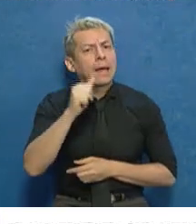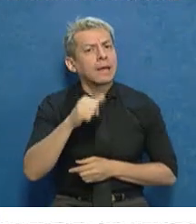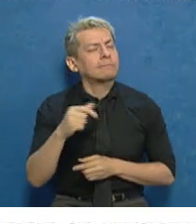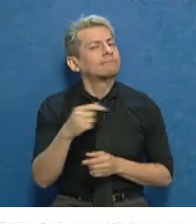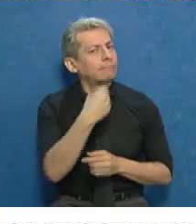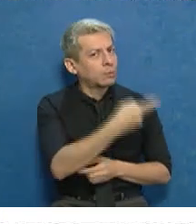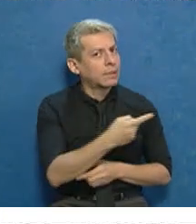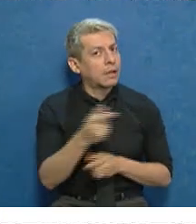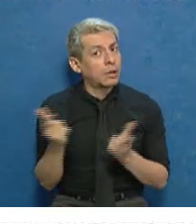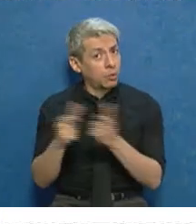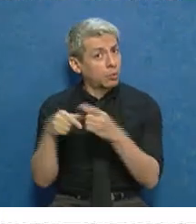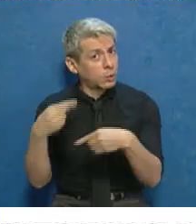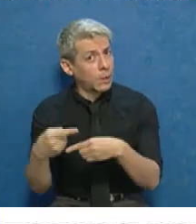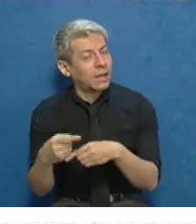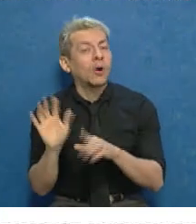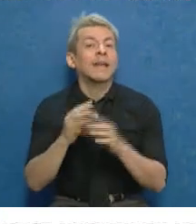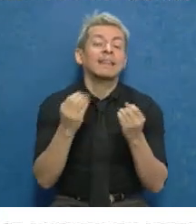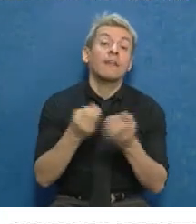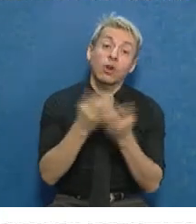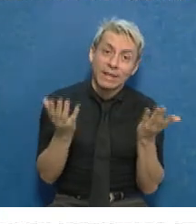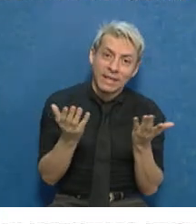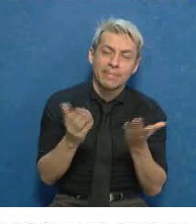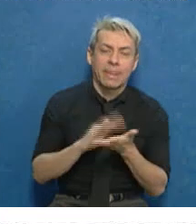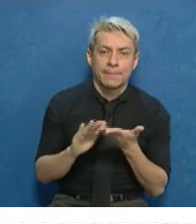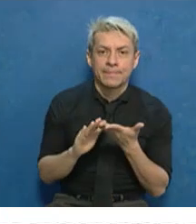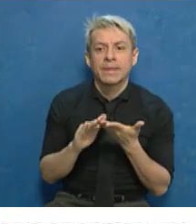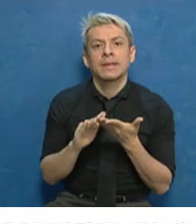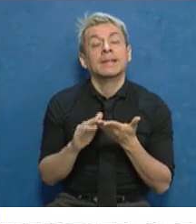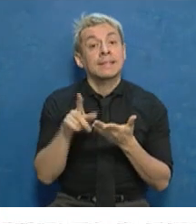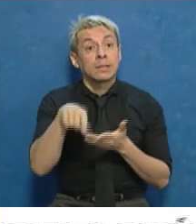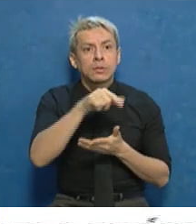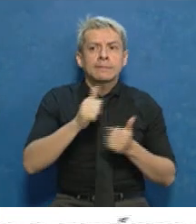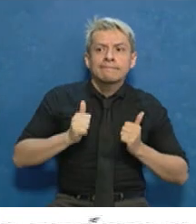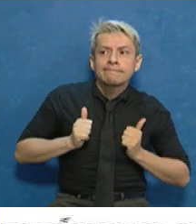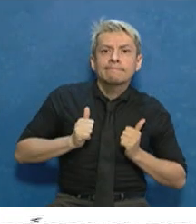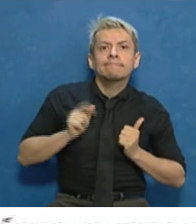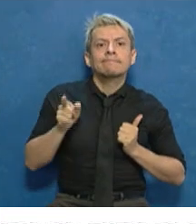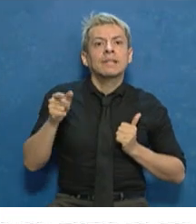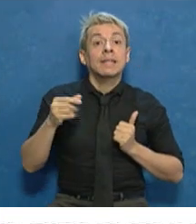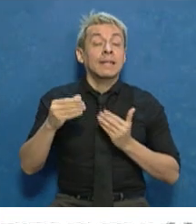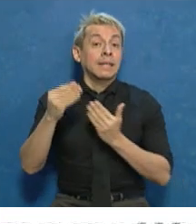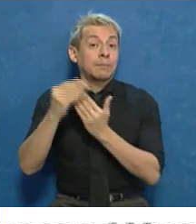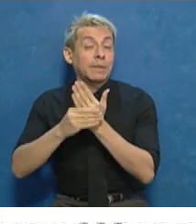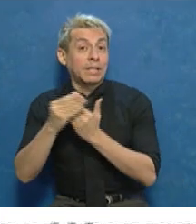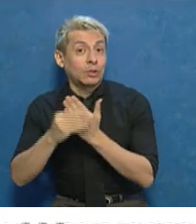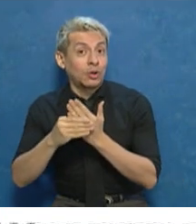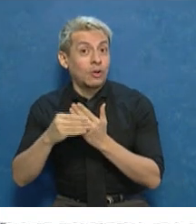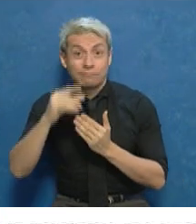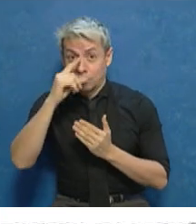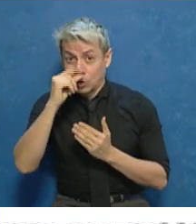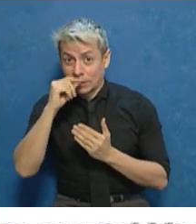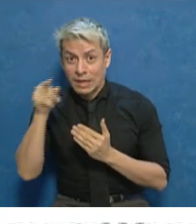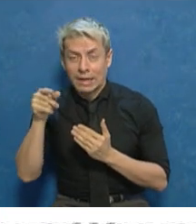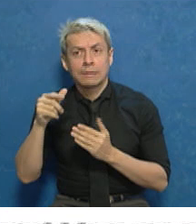Dani, ¿cómo estás? Buen mediodía nuevamente. Bueno, había generado mucha expectativa porque el ministro Nicolás Trotta había anunciado que existía